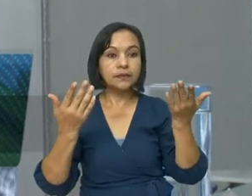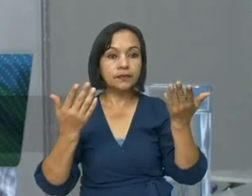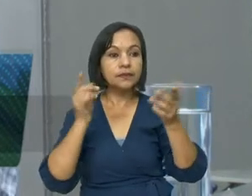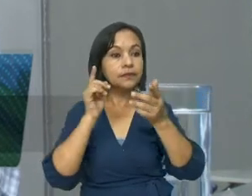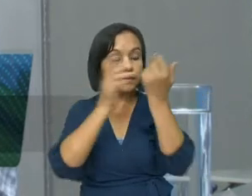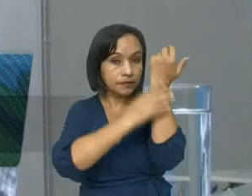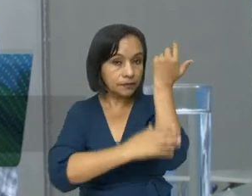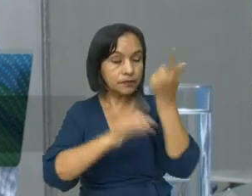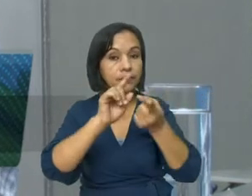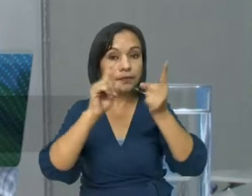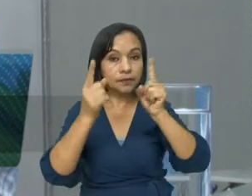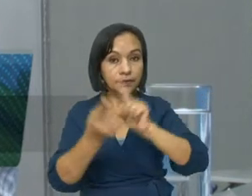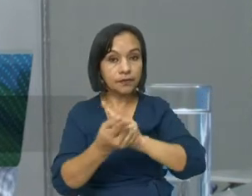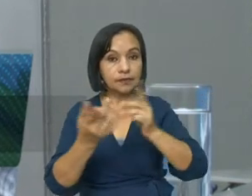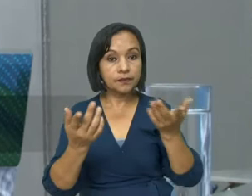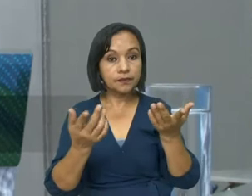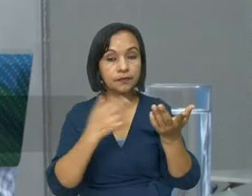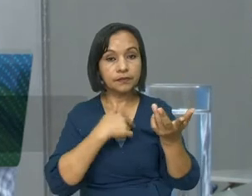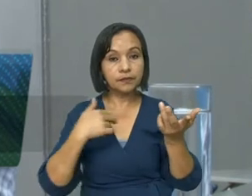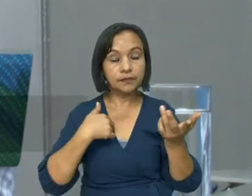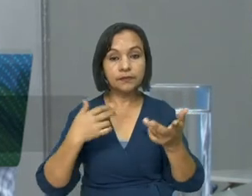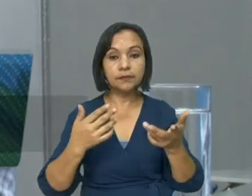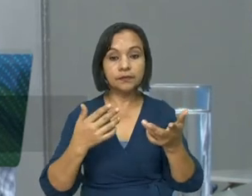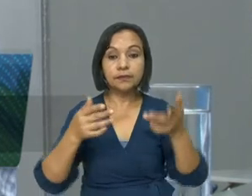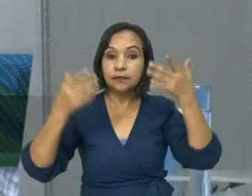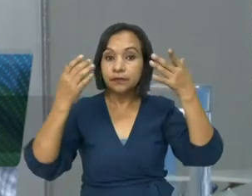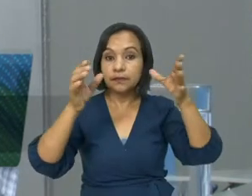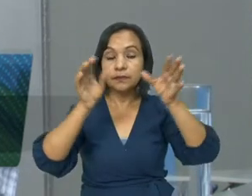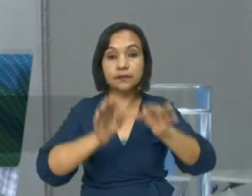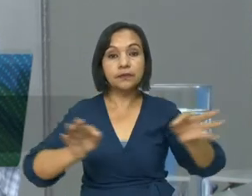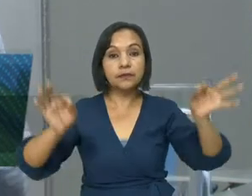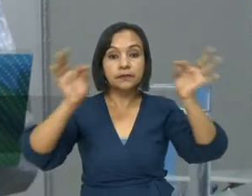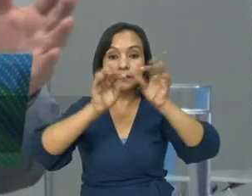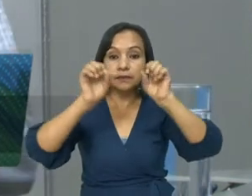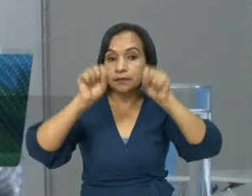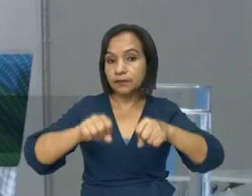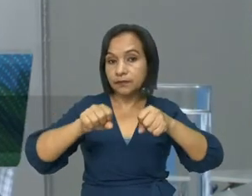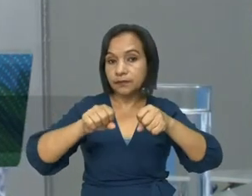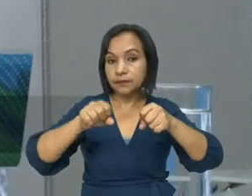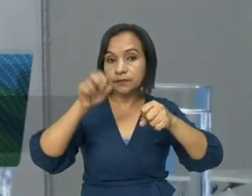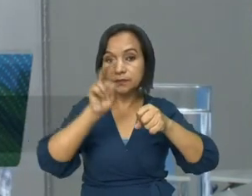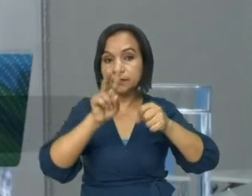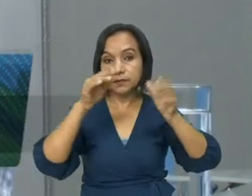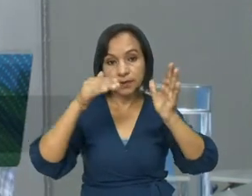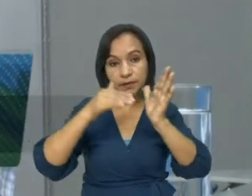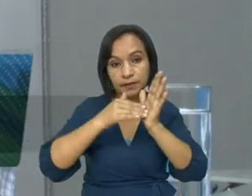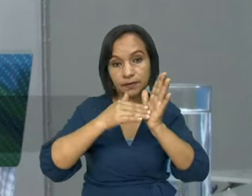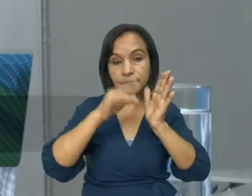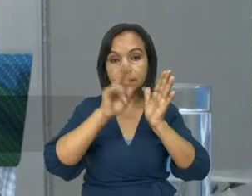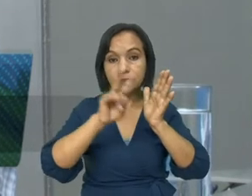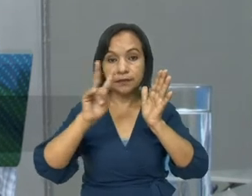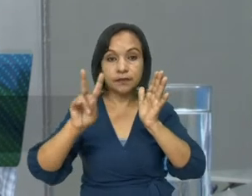pobreza. Y entonces, uno de los insumos para que nosotros pudiéramos rayar el cuadro del